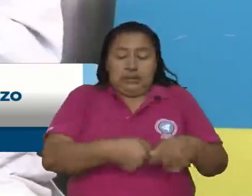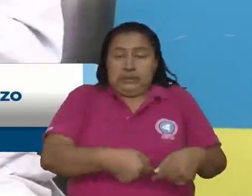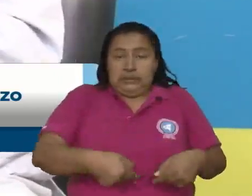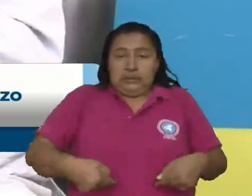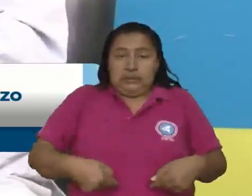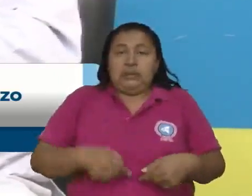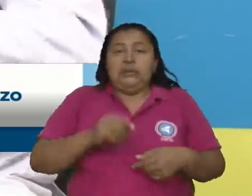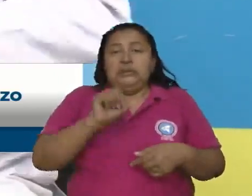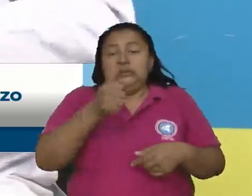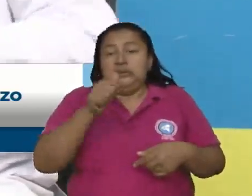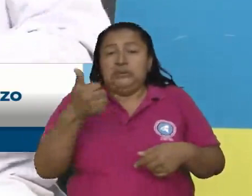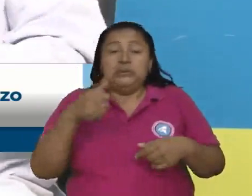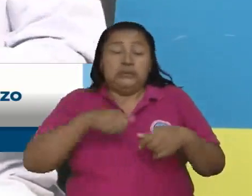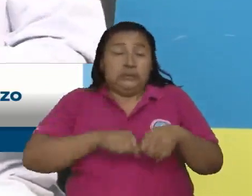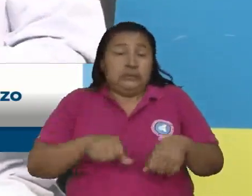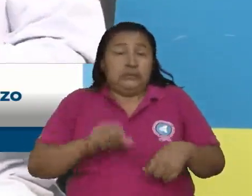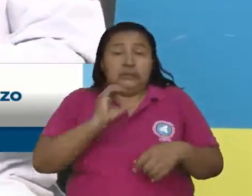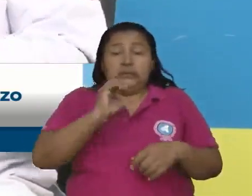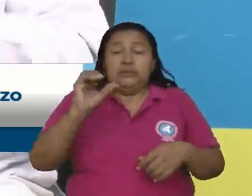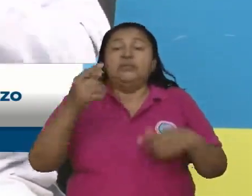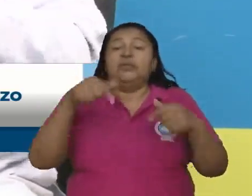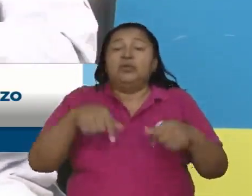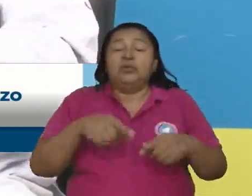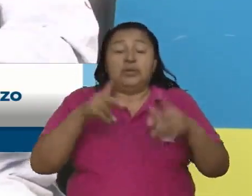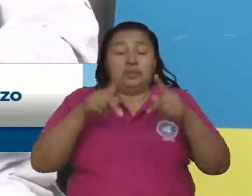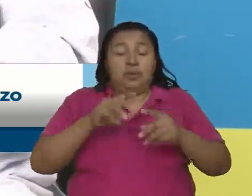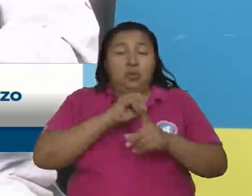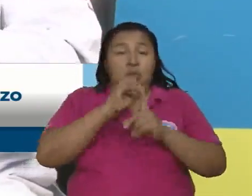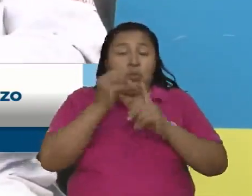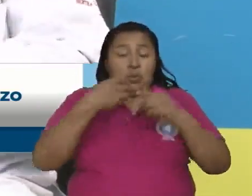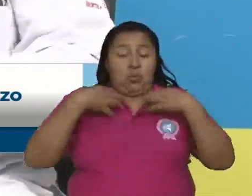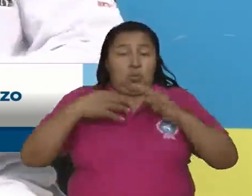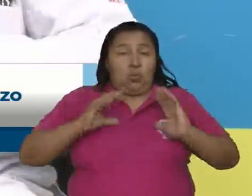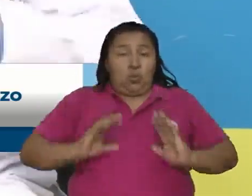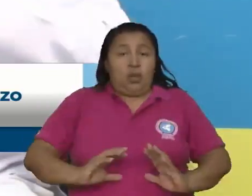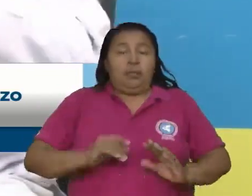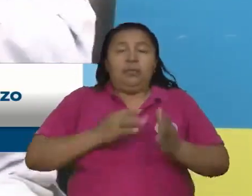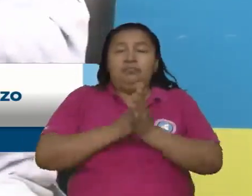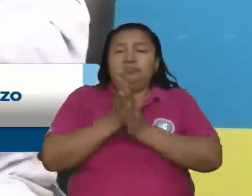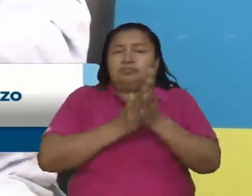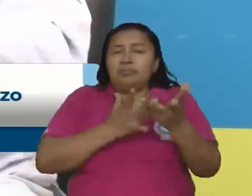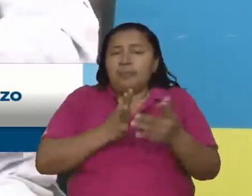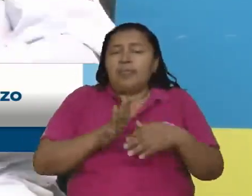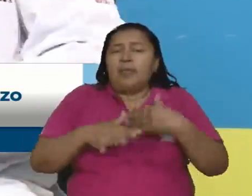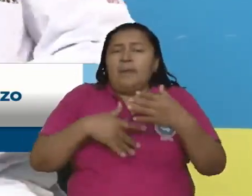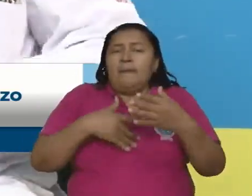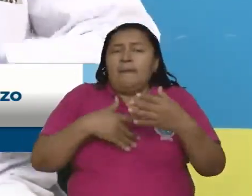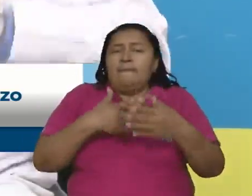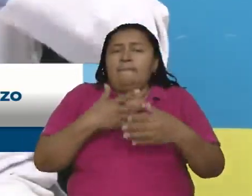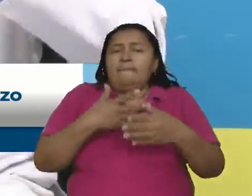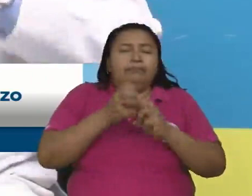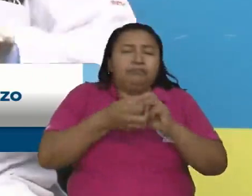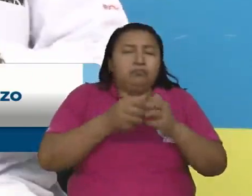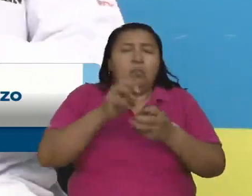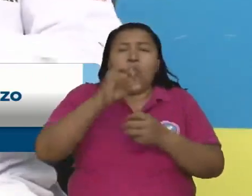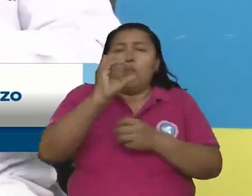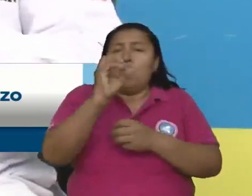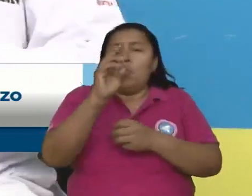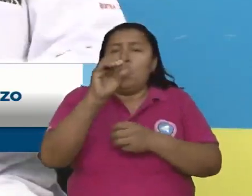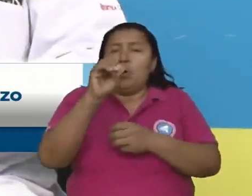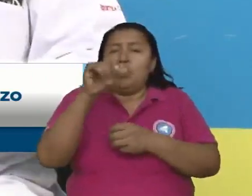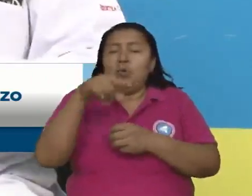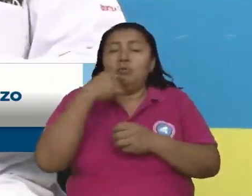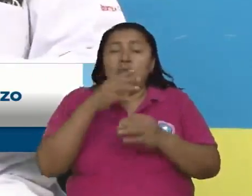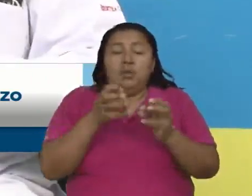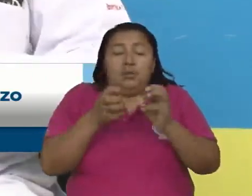cc. Entonces, el organismo se prepara para evitar ese sangrado y entonces tiene un estado de procoagulación. Los factores de coagulación, que son unas proteínas